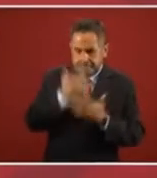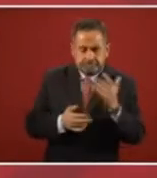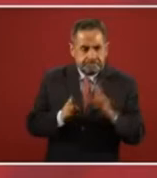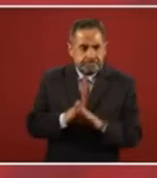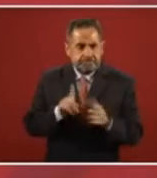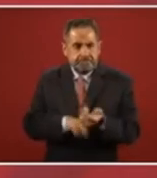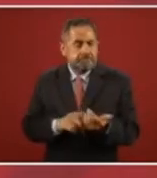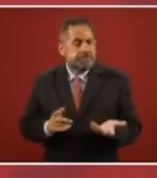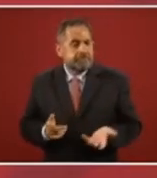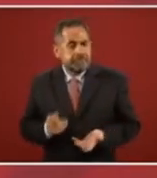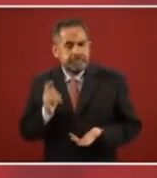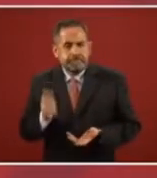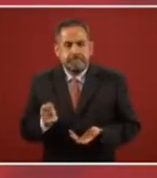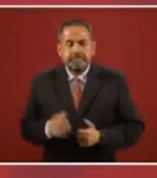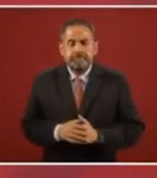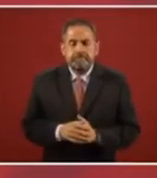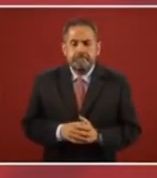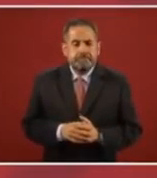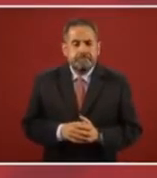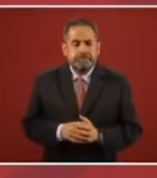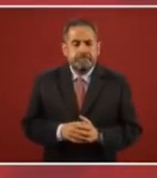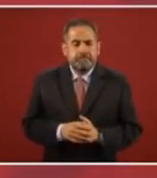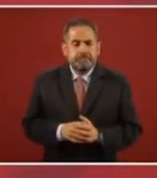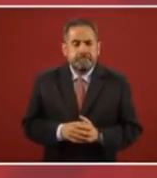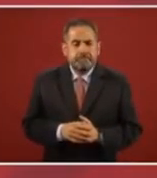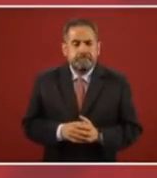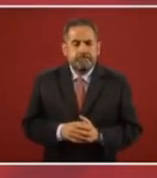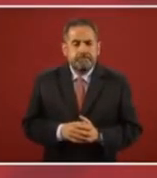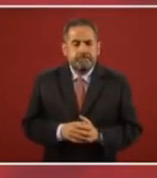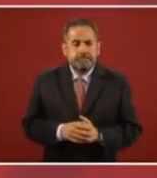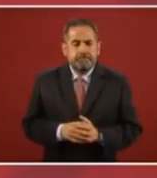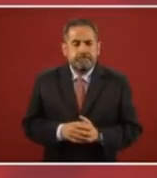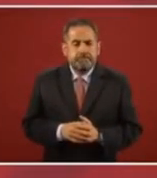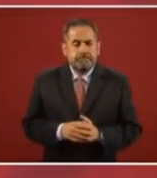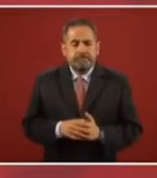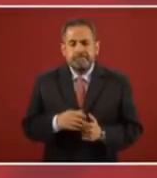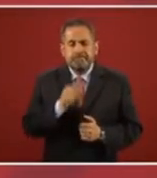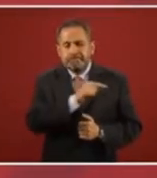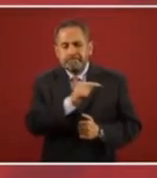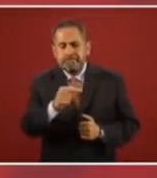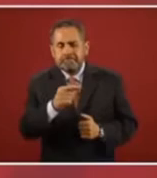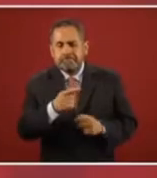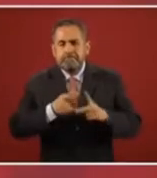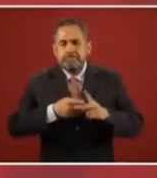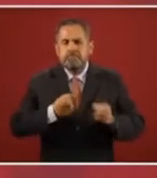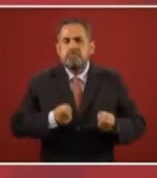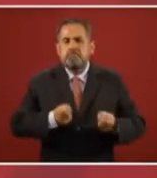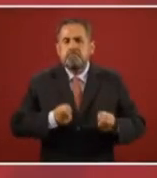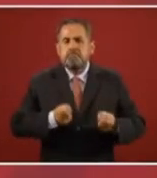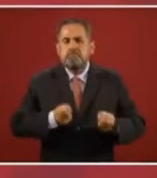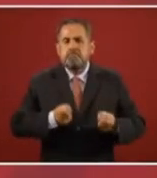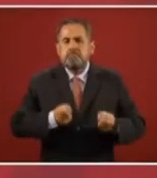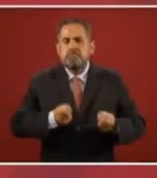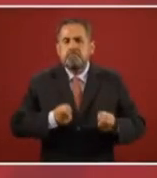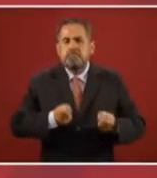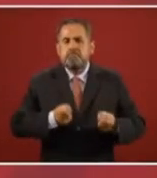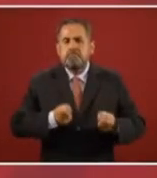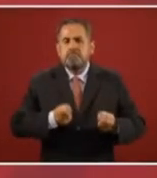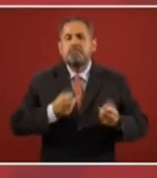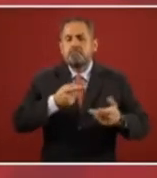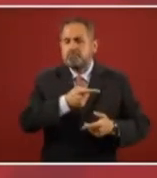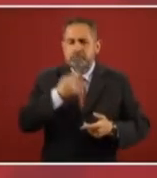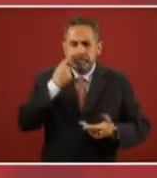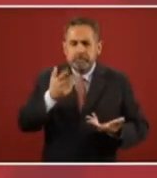dos delitos en el de cannes que se comenten cómo pero